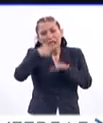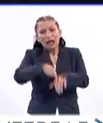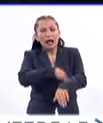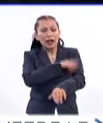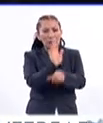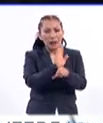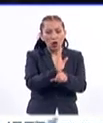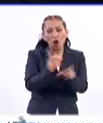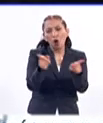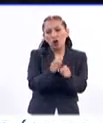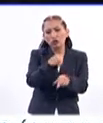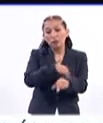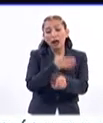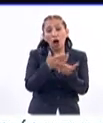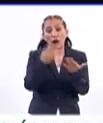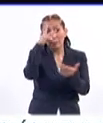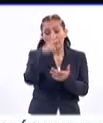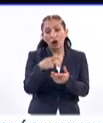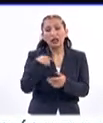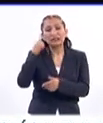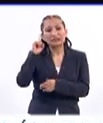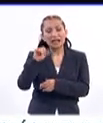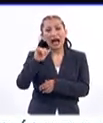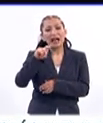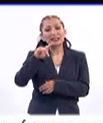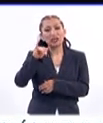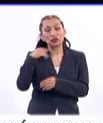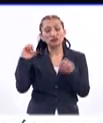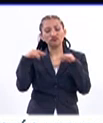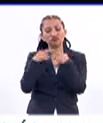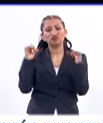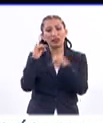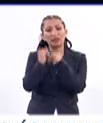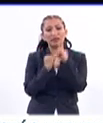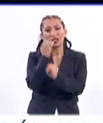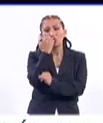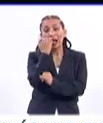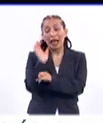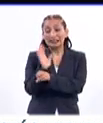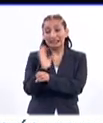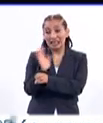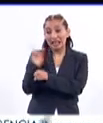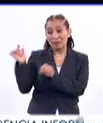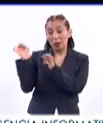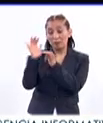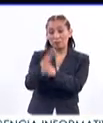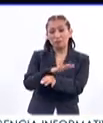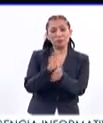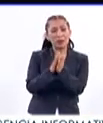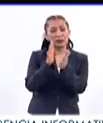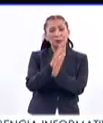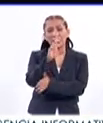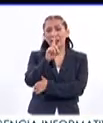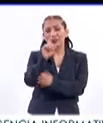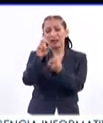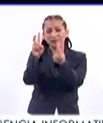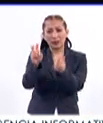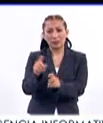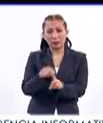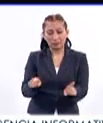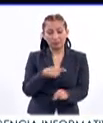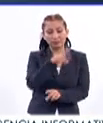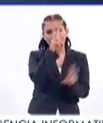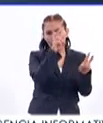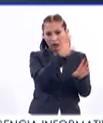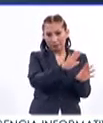cortometrajes, como Ahora México y Aciertos, Encuentro Internacional de Escuelas de Cine, donde participarán más de 30 títulos. En